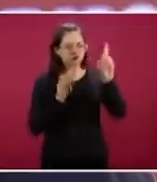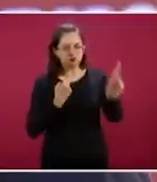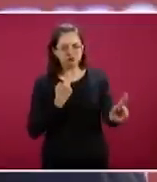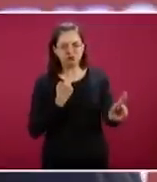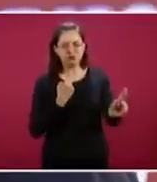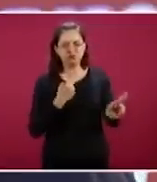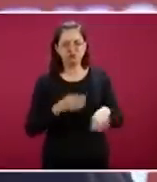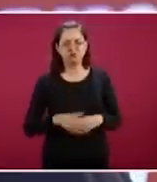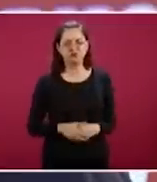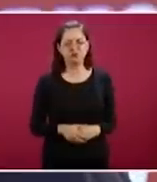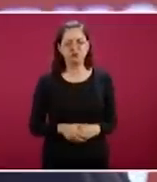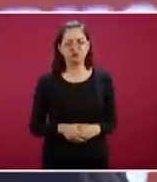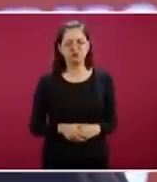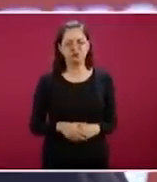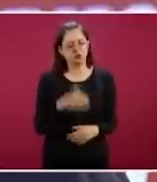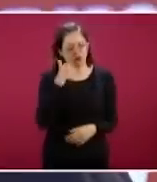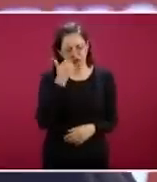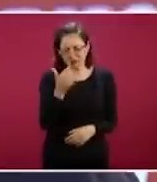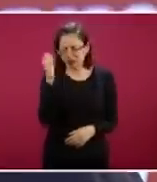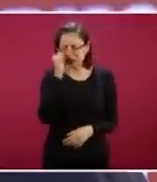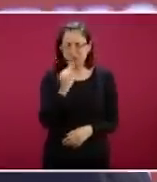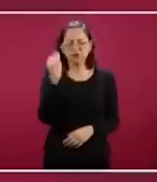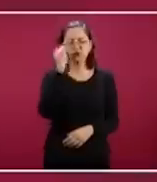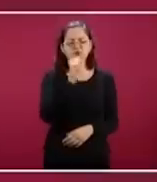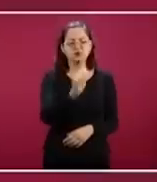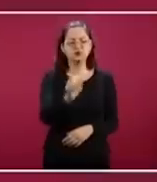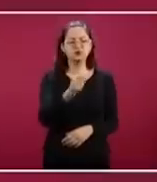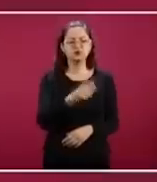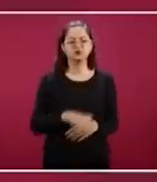con el gobierno de Estados Unidos.